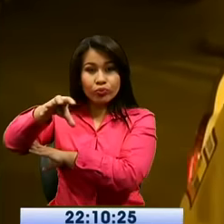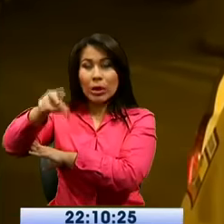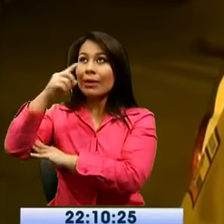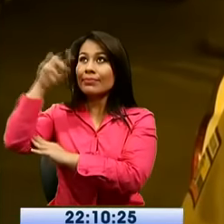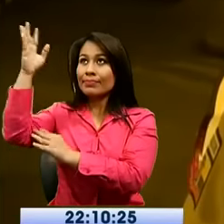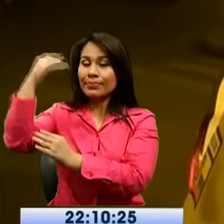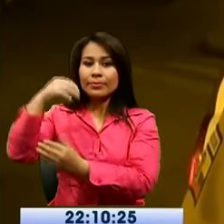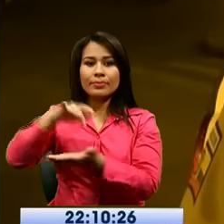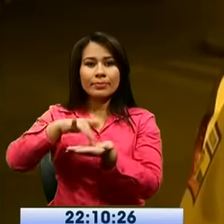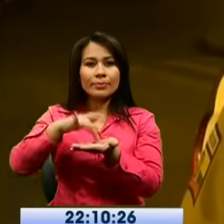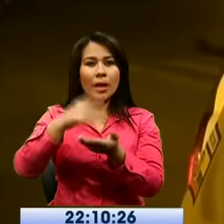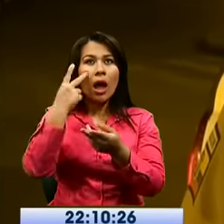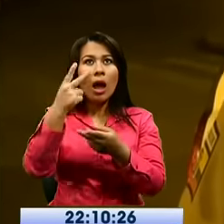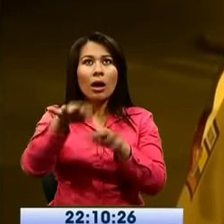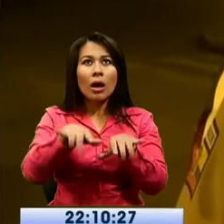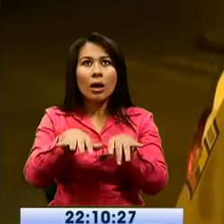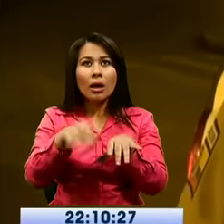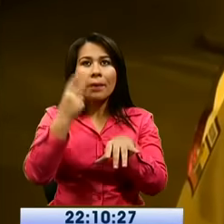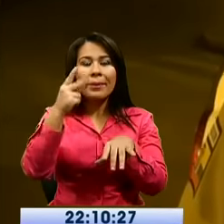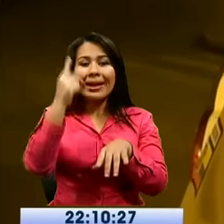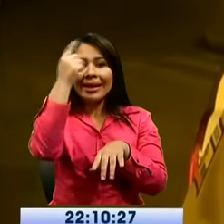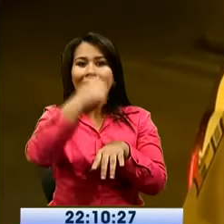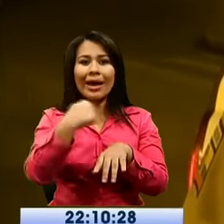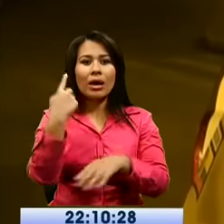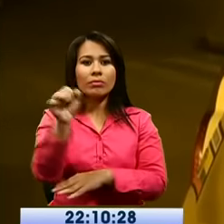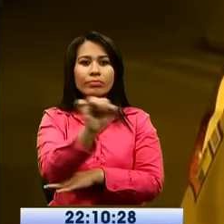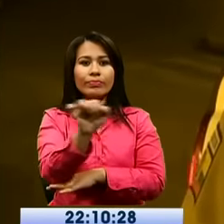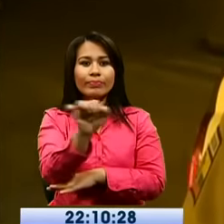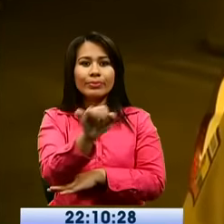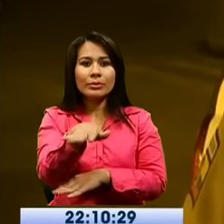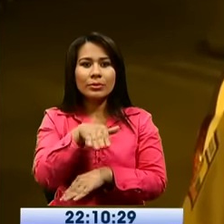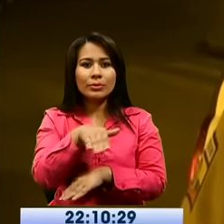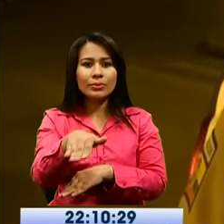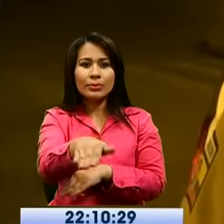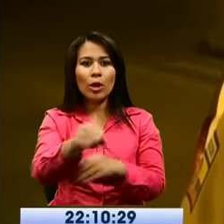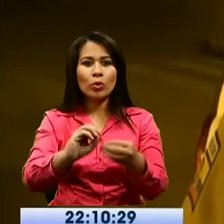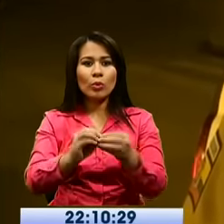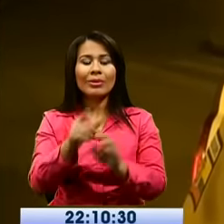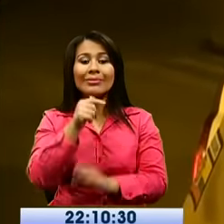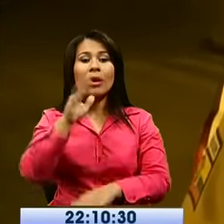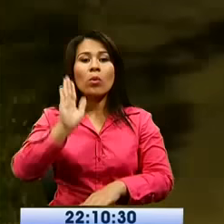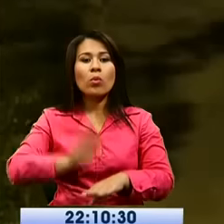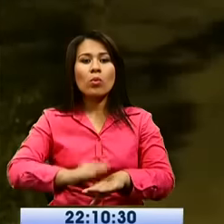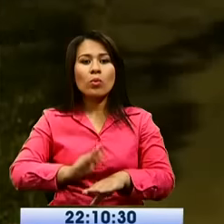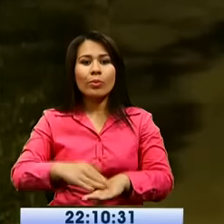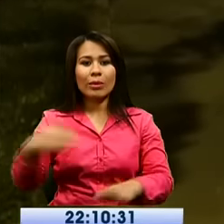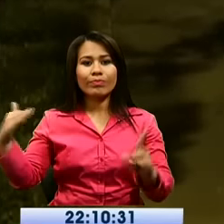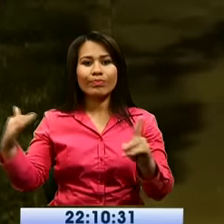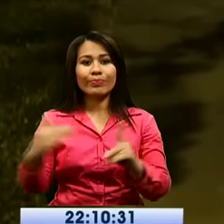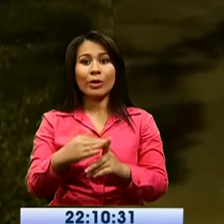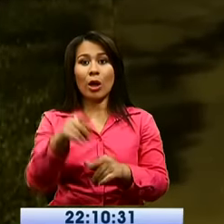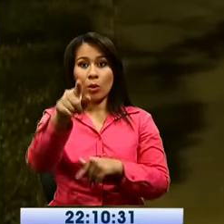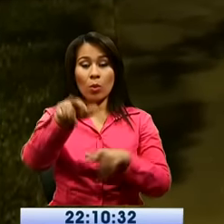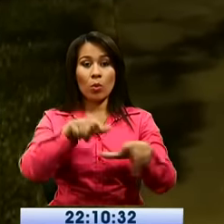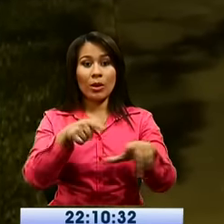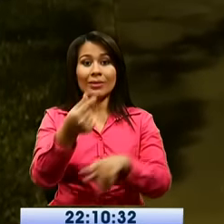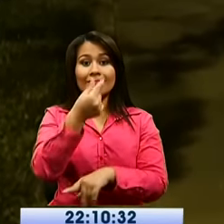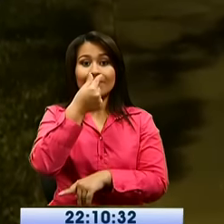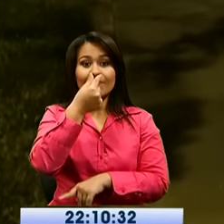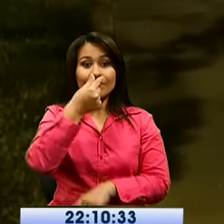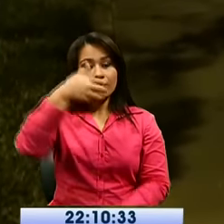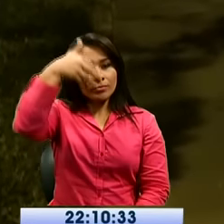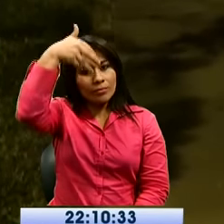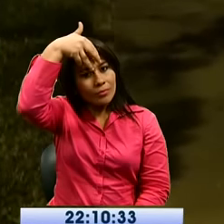tránsito y del CIAT para verificar los causantes del atropello. Desde San Domingo de los Áchiras, informó